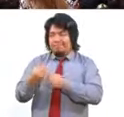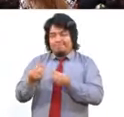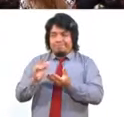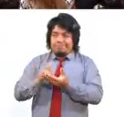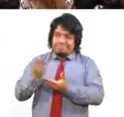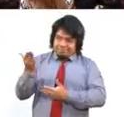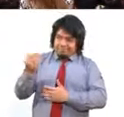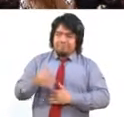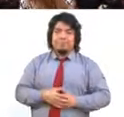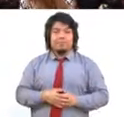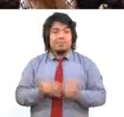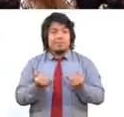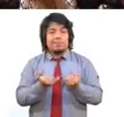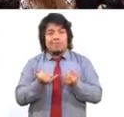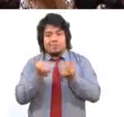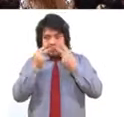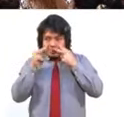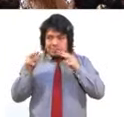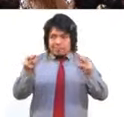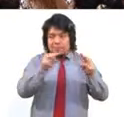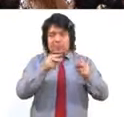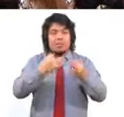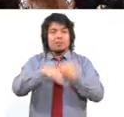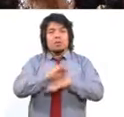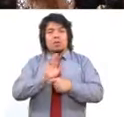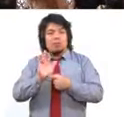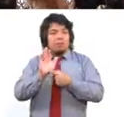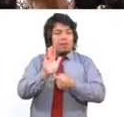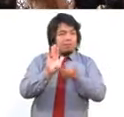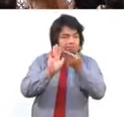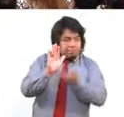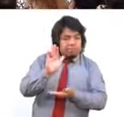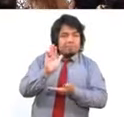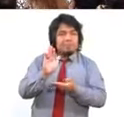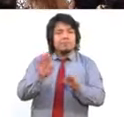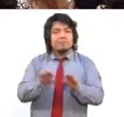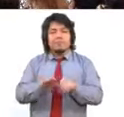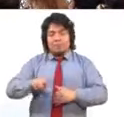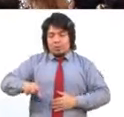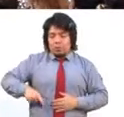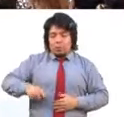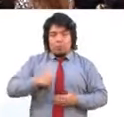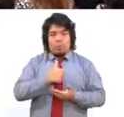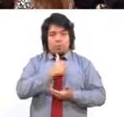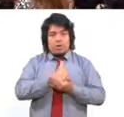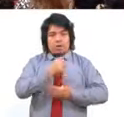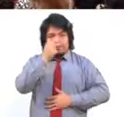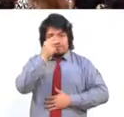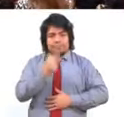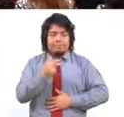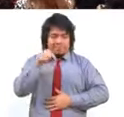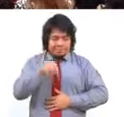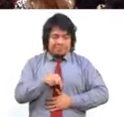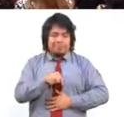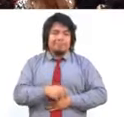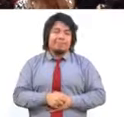por el gusto de ver una rendición de cuentas de un gobierno local, de una ciudad como la